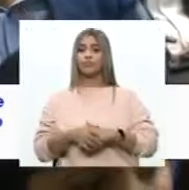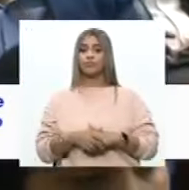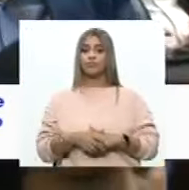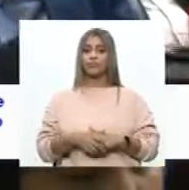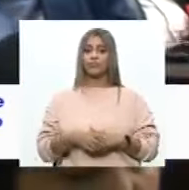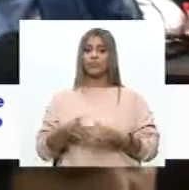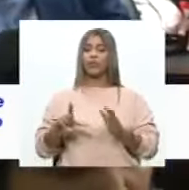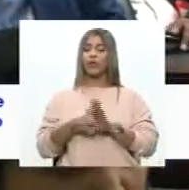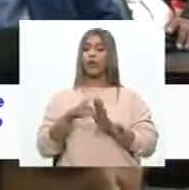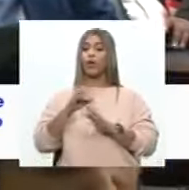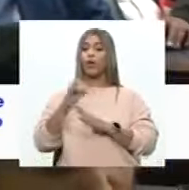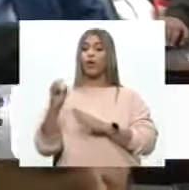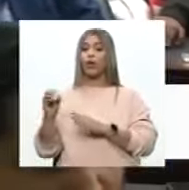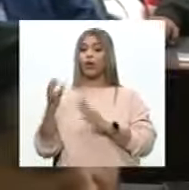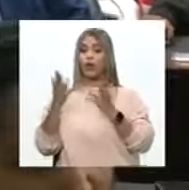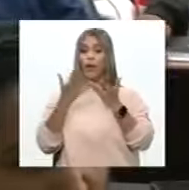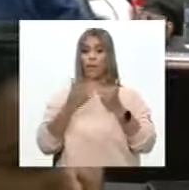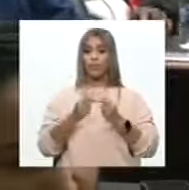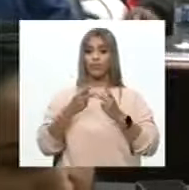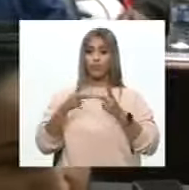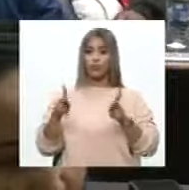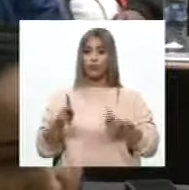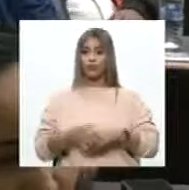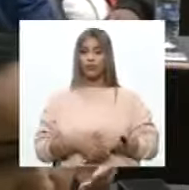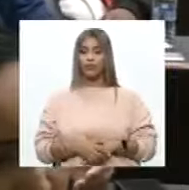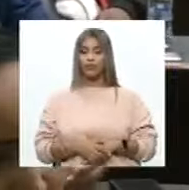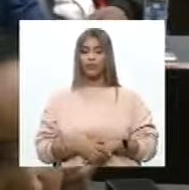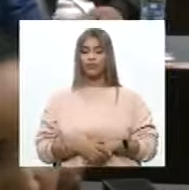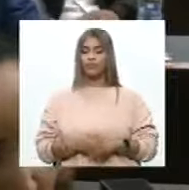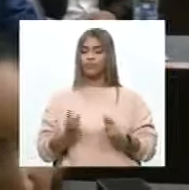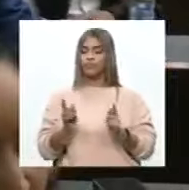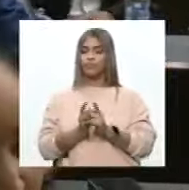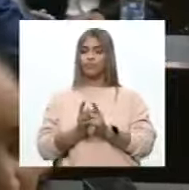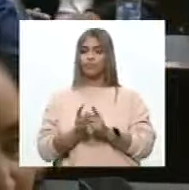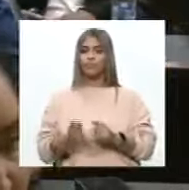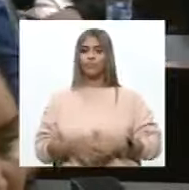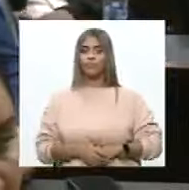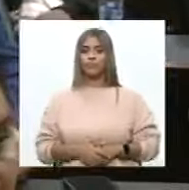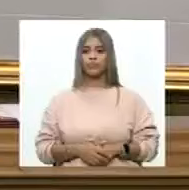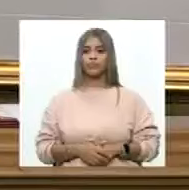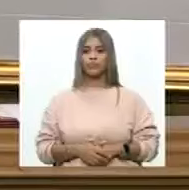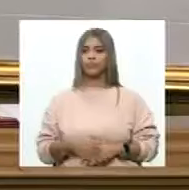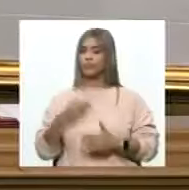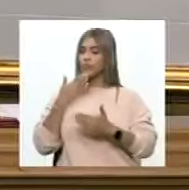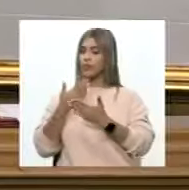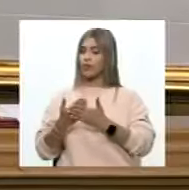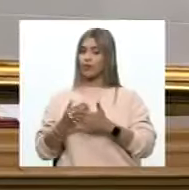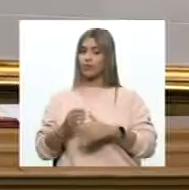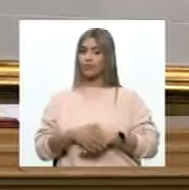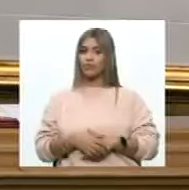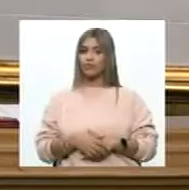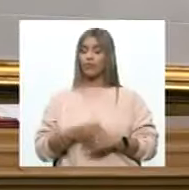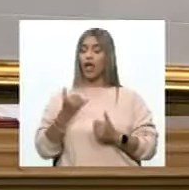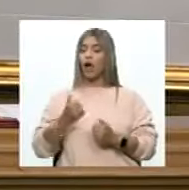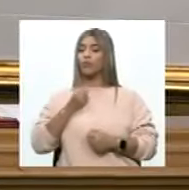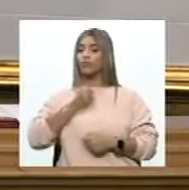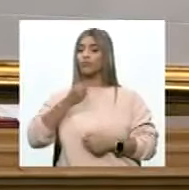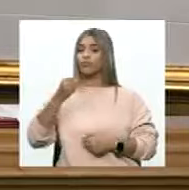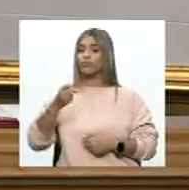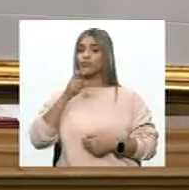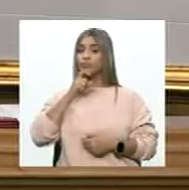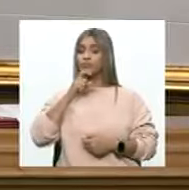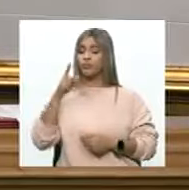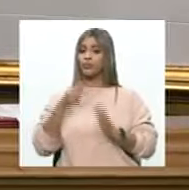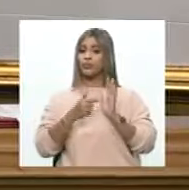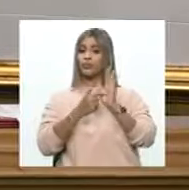fuerza de ley orgánica de la Administración Pública. Es todo, ciudadano presidente. Gracias, secretaria. Déjame el derecho de palabra para